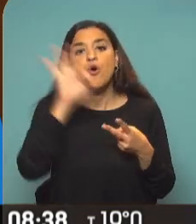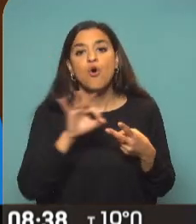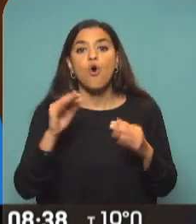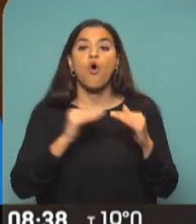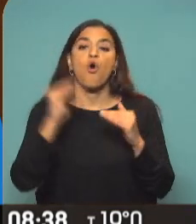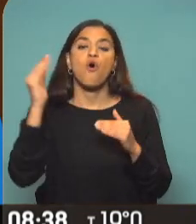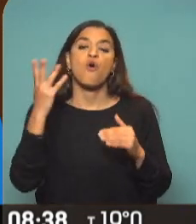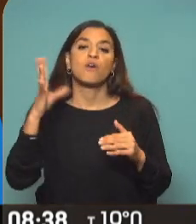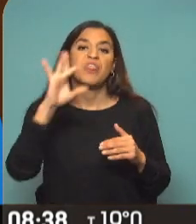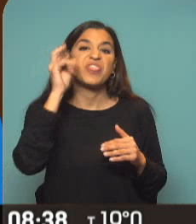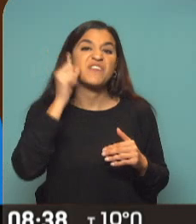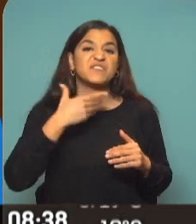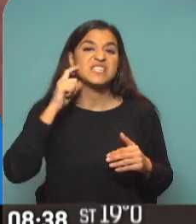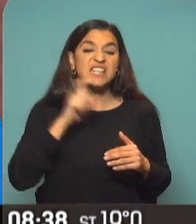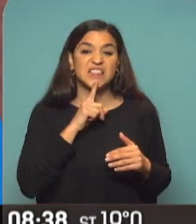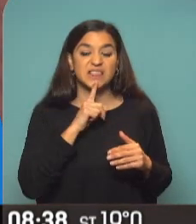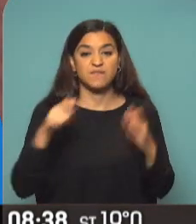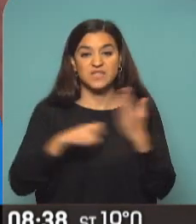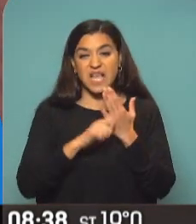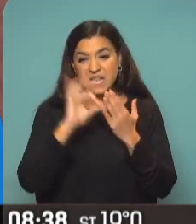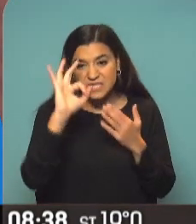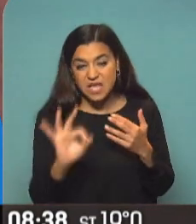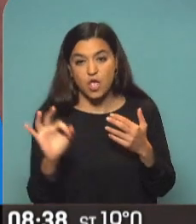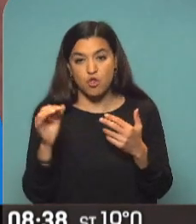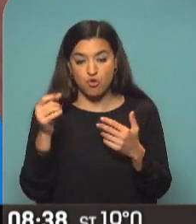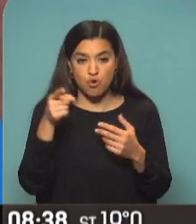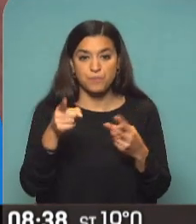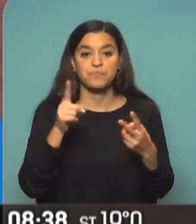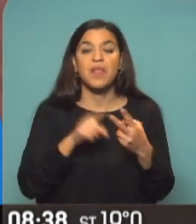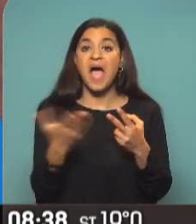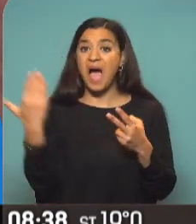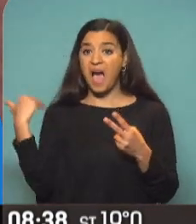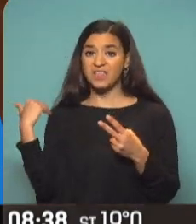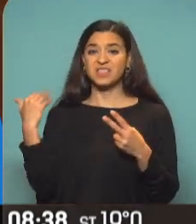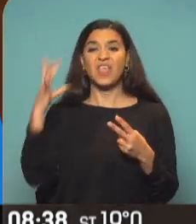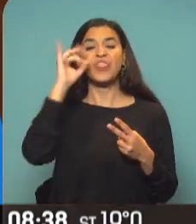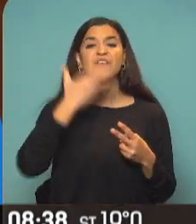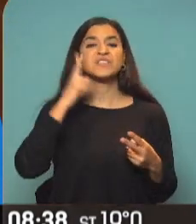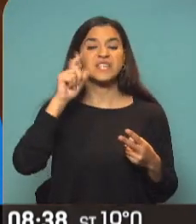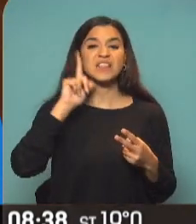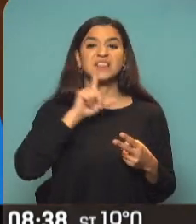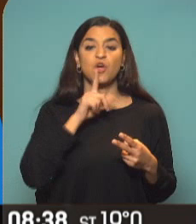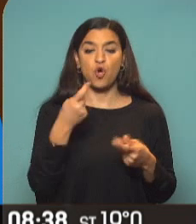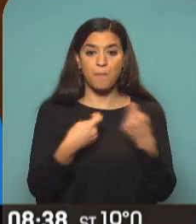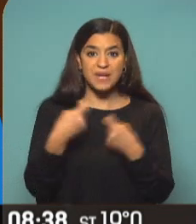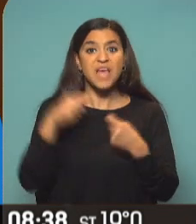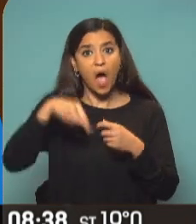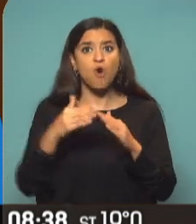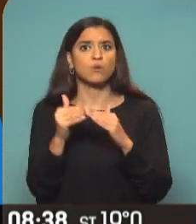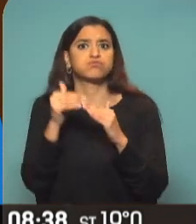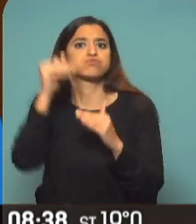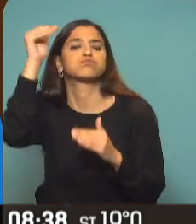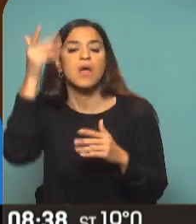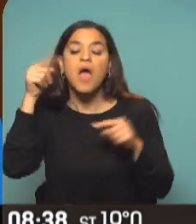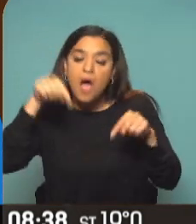déficit fiscal cero, que eso se está intentando. El déficit, antes había déficit comercial, hoy tenemos superávit comercial.